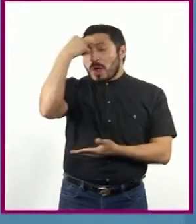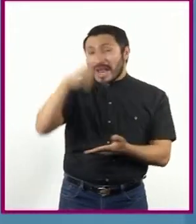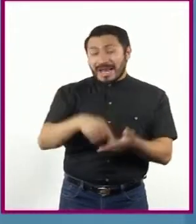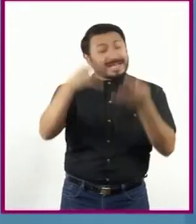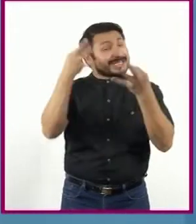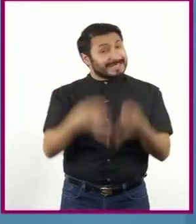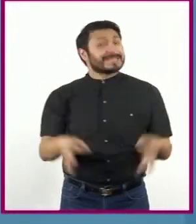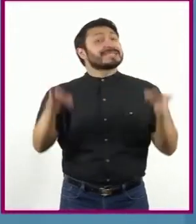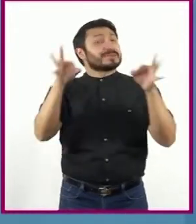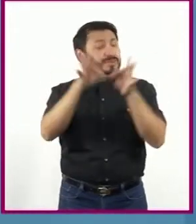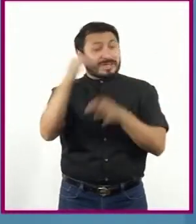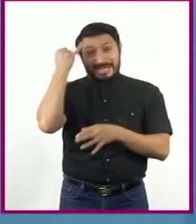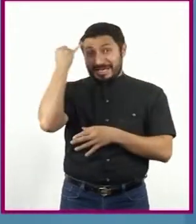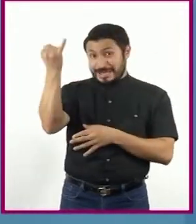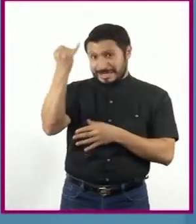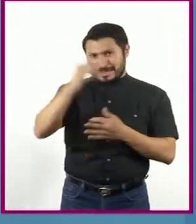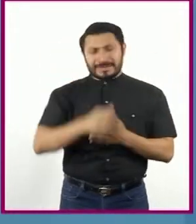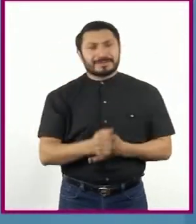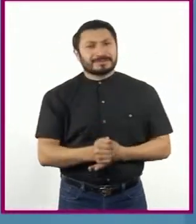consideren relevantes.